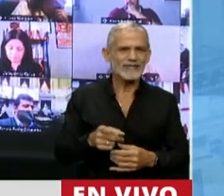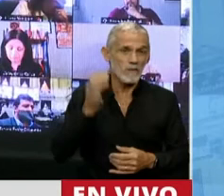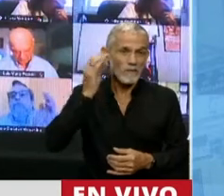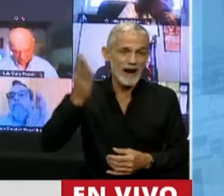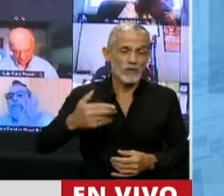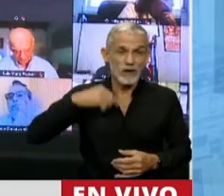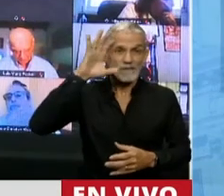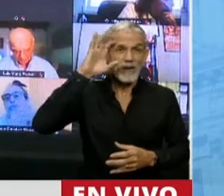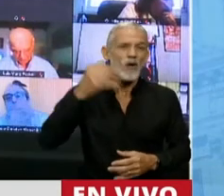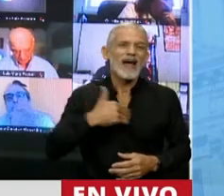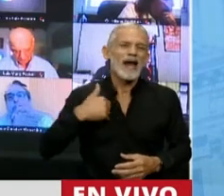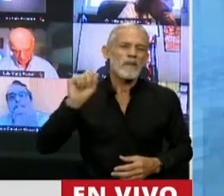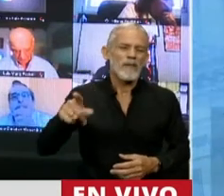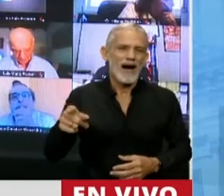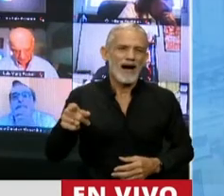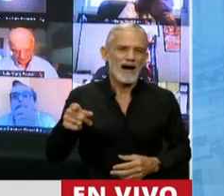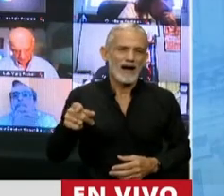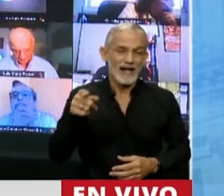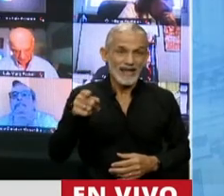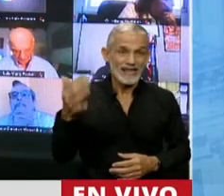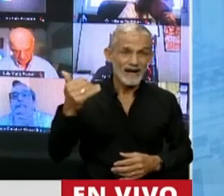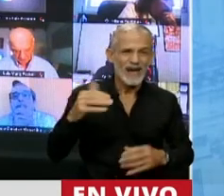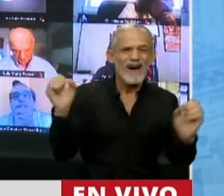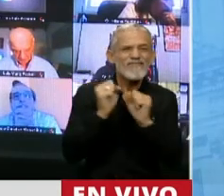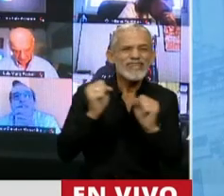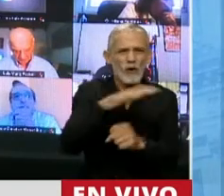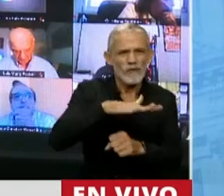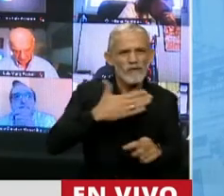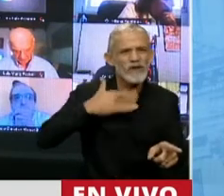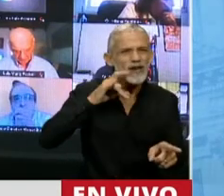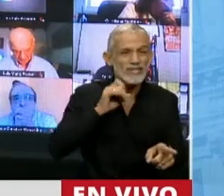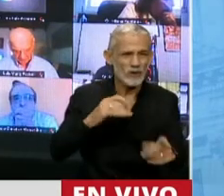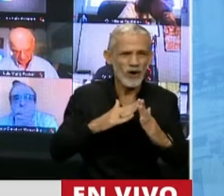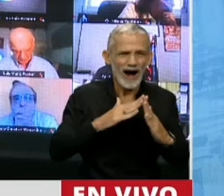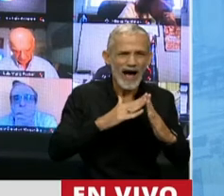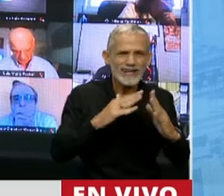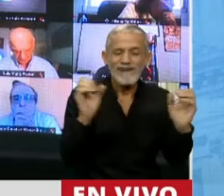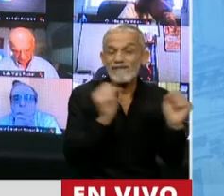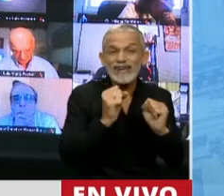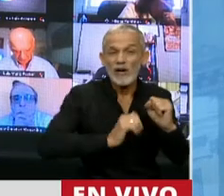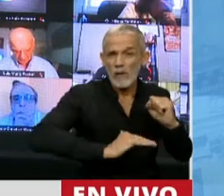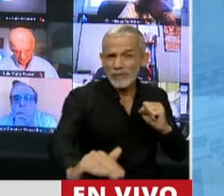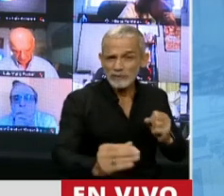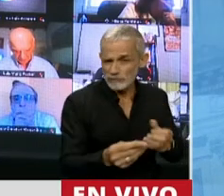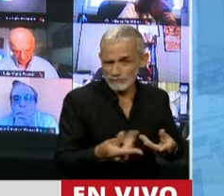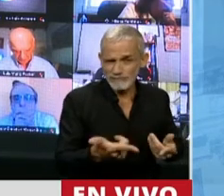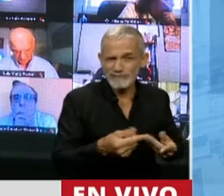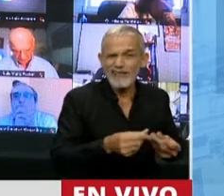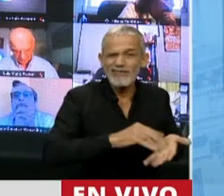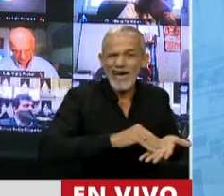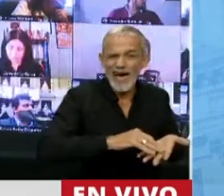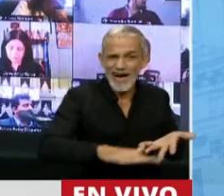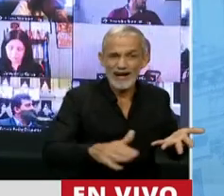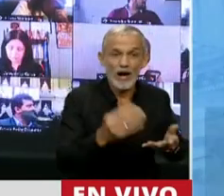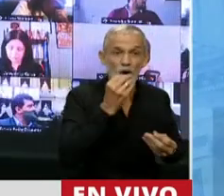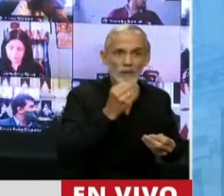Y acordarme de esa mamá que cuando hacía frío allá en Fiorito, en esa casa con piso de tierra, no había para que